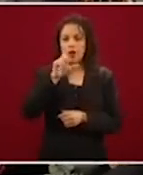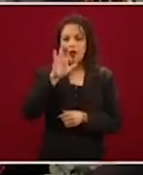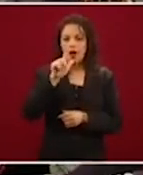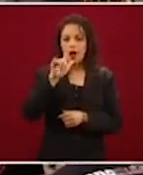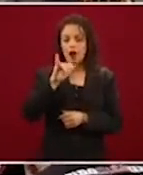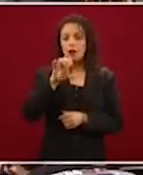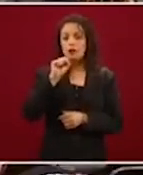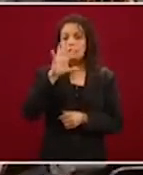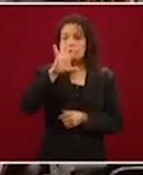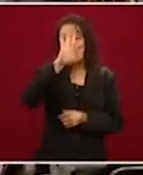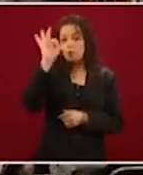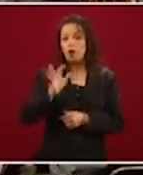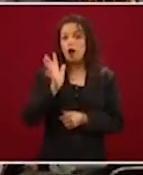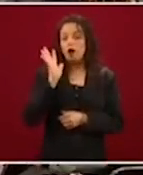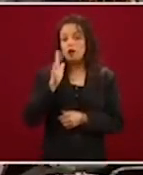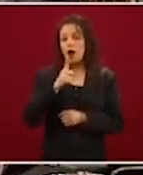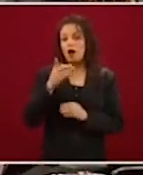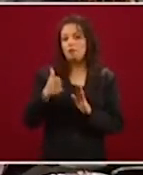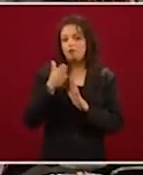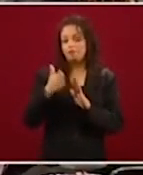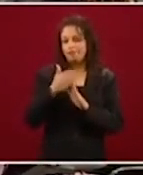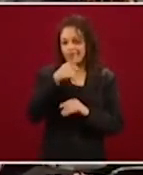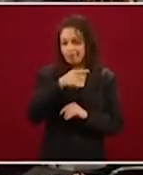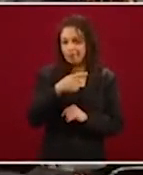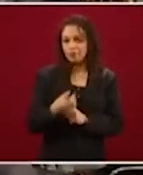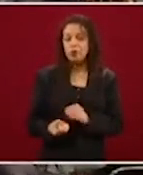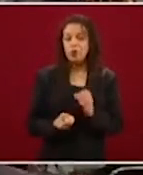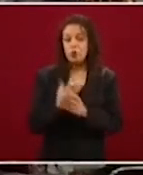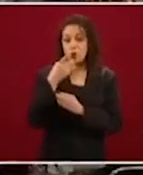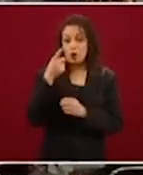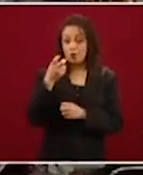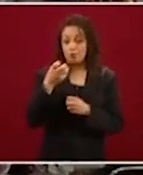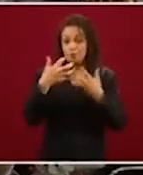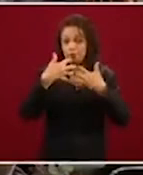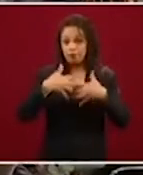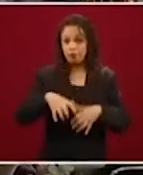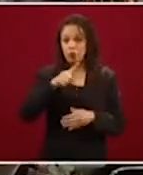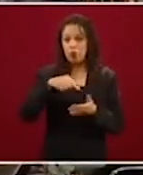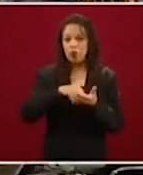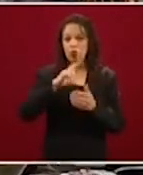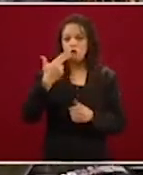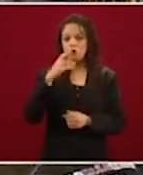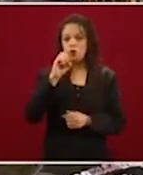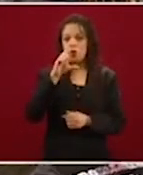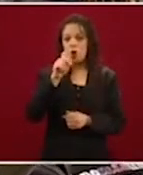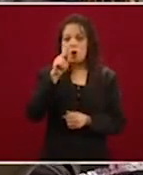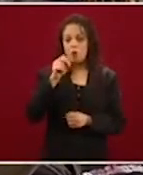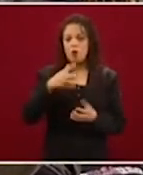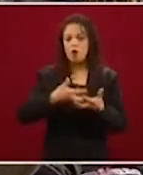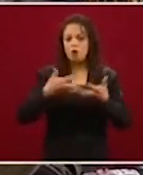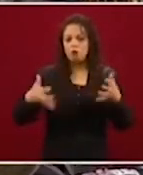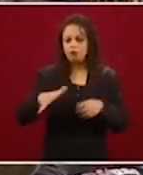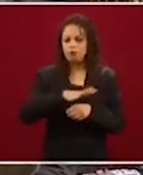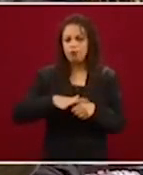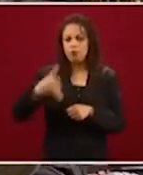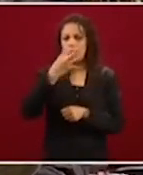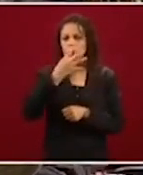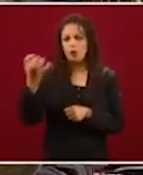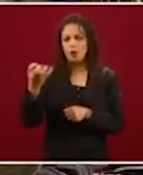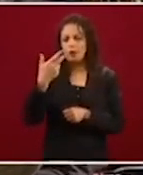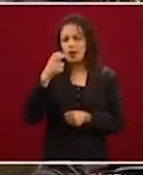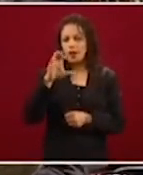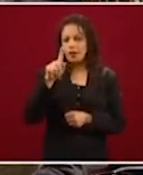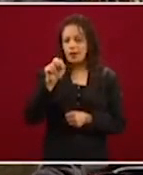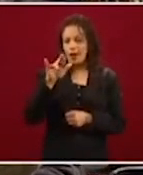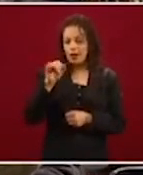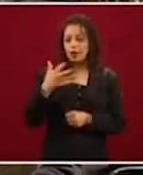ciento la nueva planta se ubica en el ejido el choro po en un terreno de 400 hectáreas cuenta con los